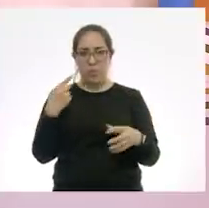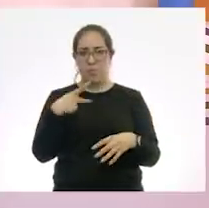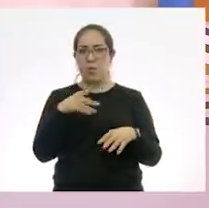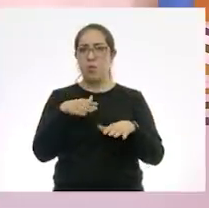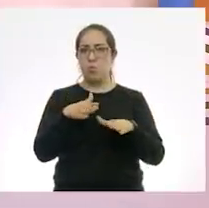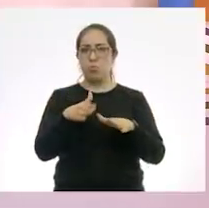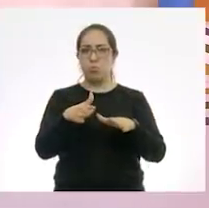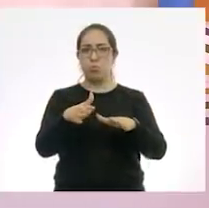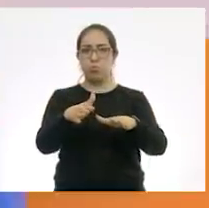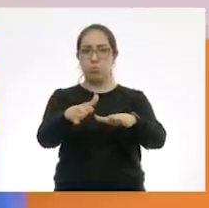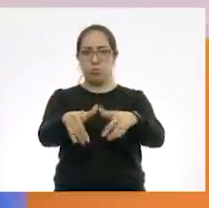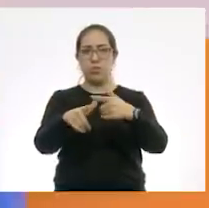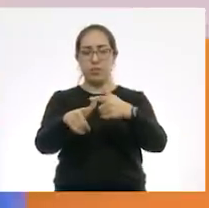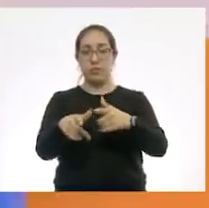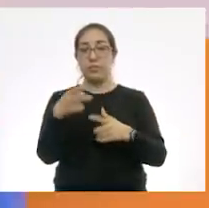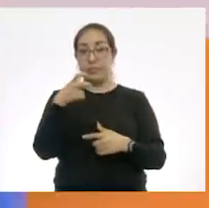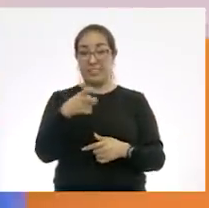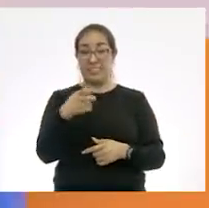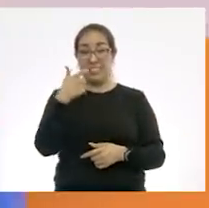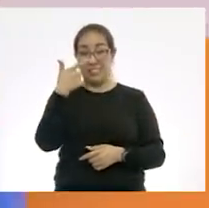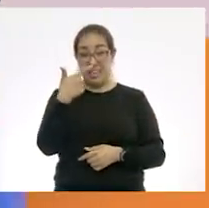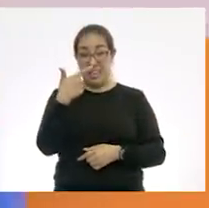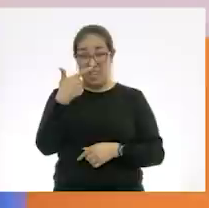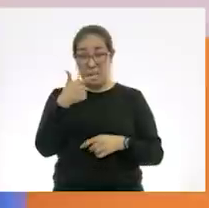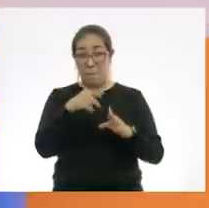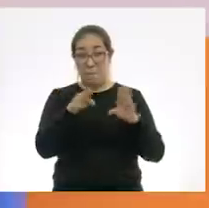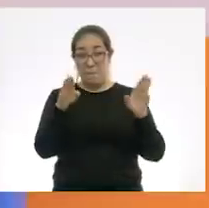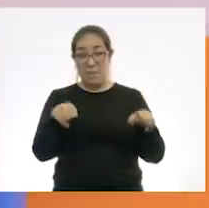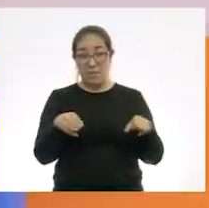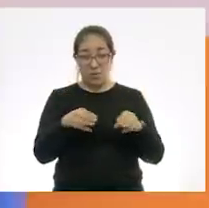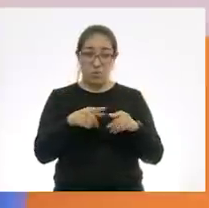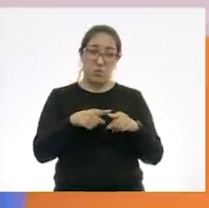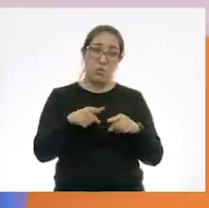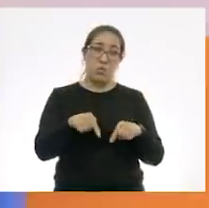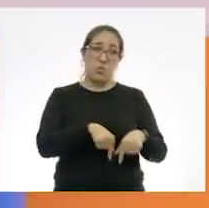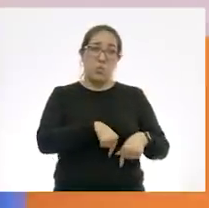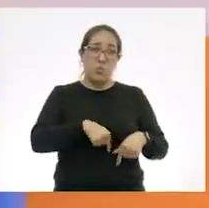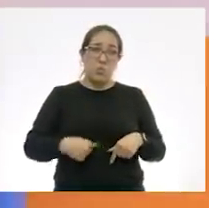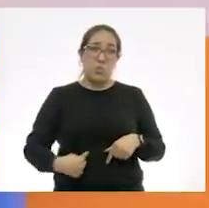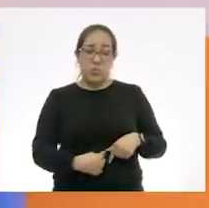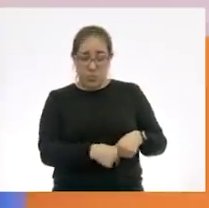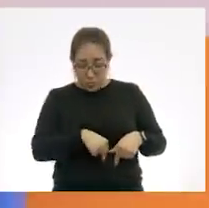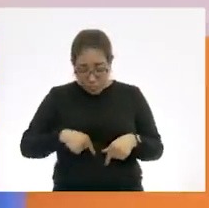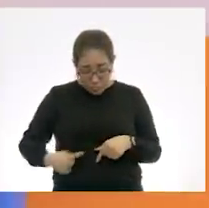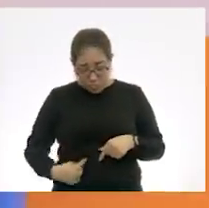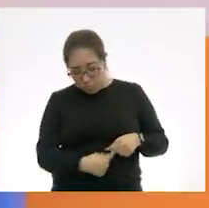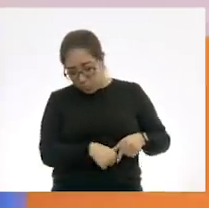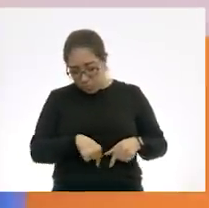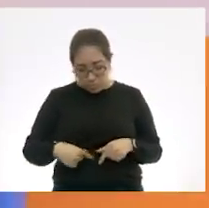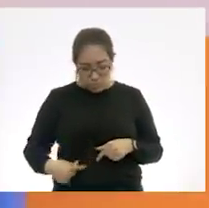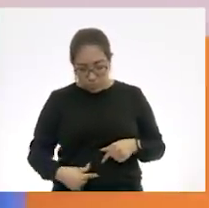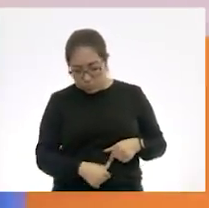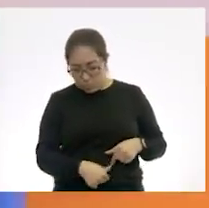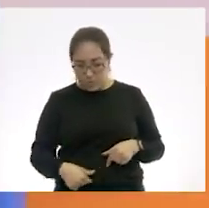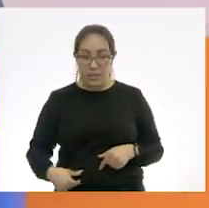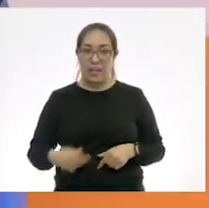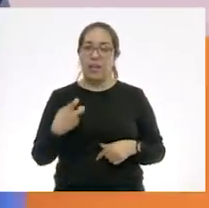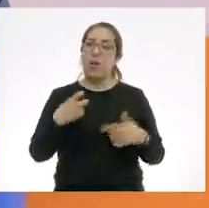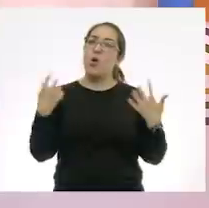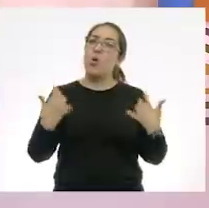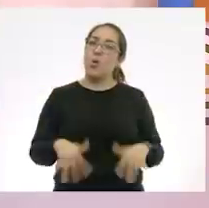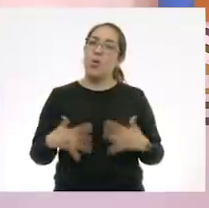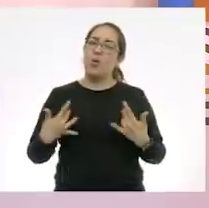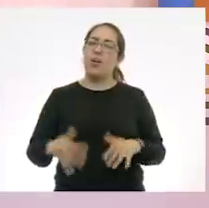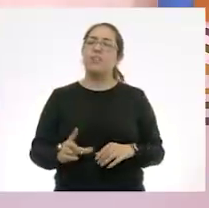adelante. Entonces, durante esos 7 metros, esos mismos pelitos lo van empujando, pero también siguen absorbiendo todo eso bueno. Claro. Y